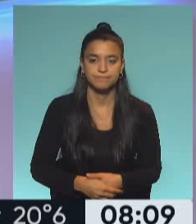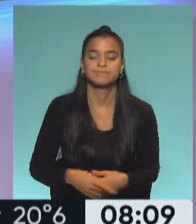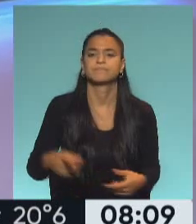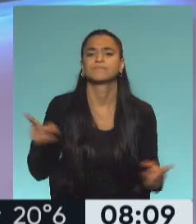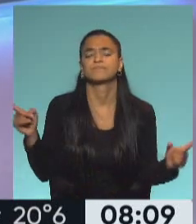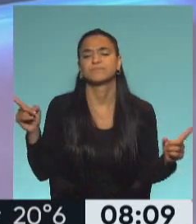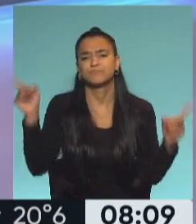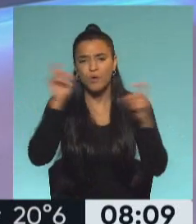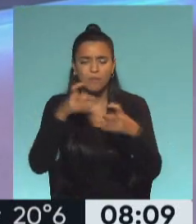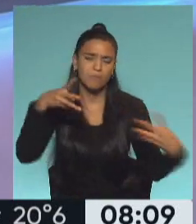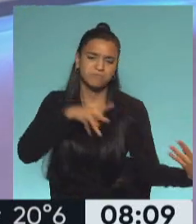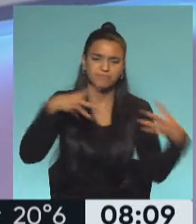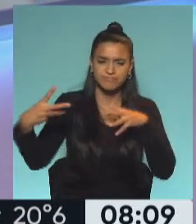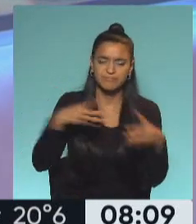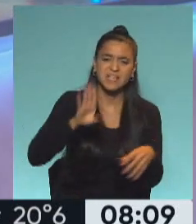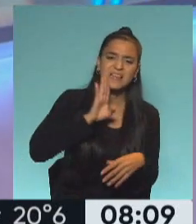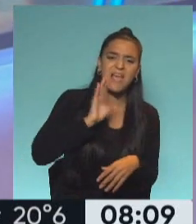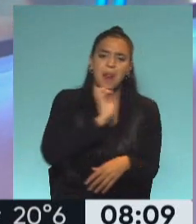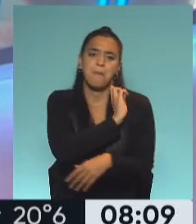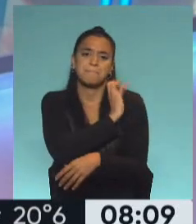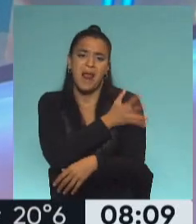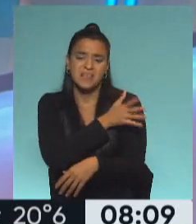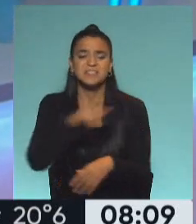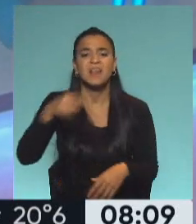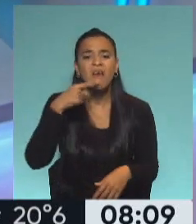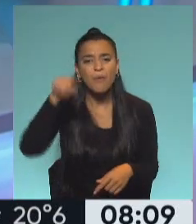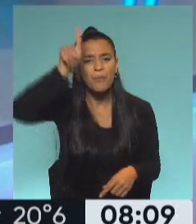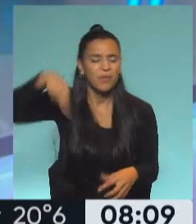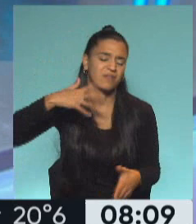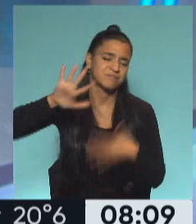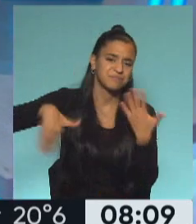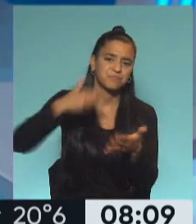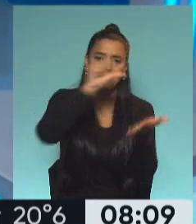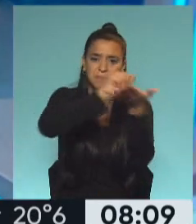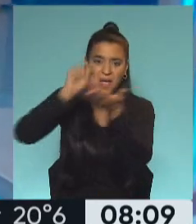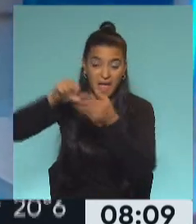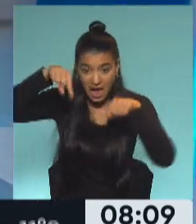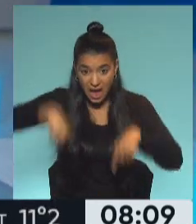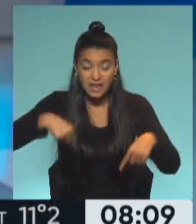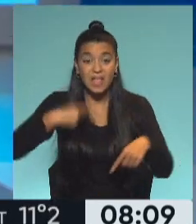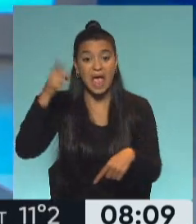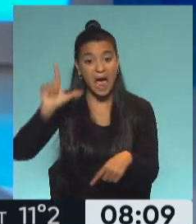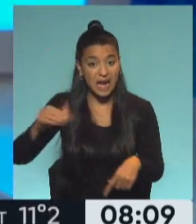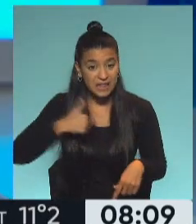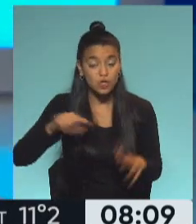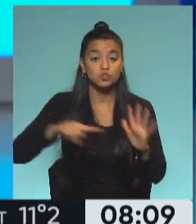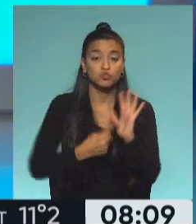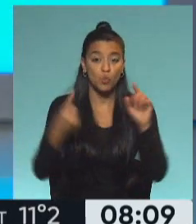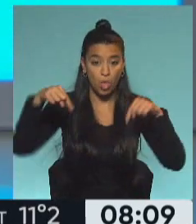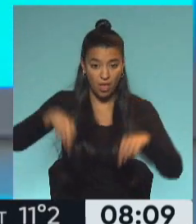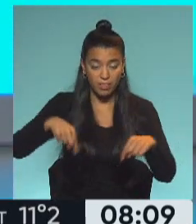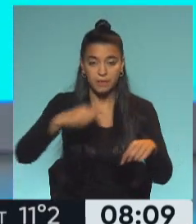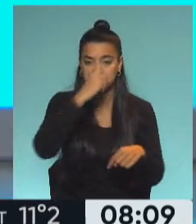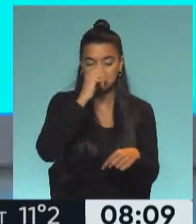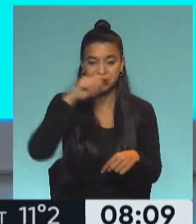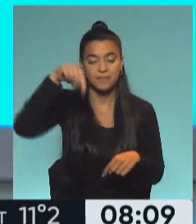Y el conflicto armado, el enfrentamiento armado entre Israel y Palestina ha generado repercusiones en distintos países. Aquí, en el nuestro, en la ciudad de Buenos Aires,